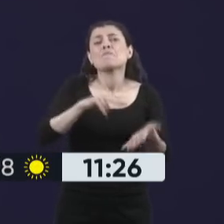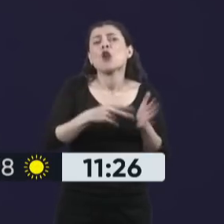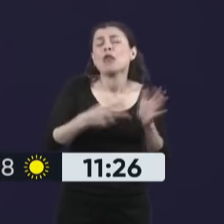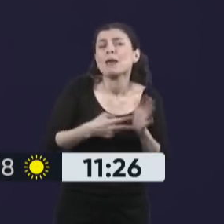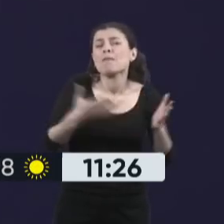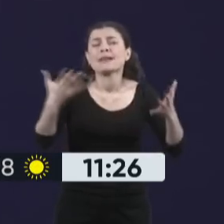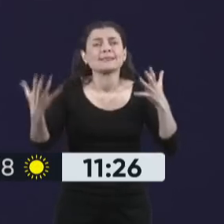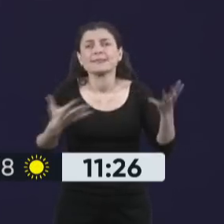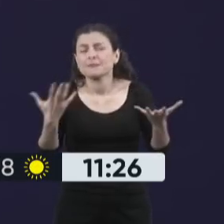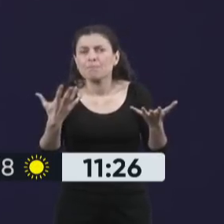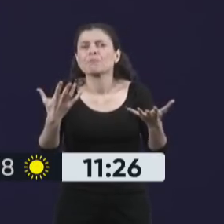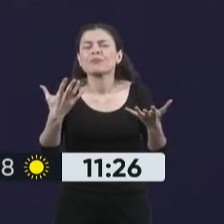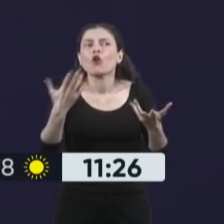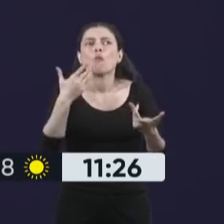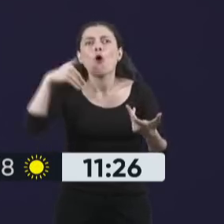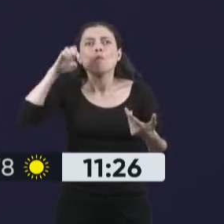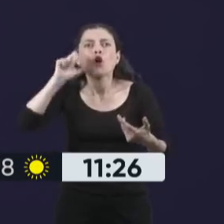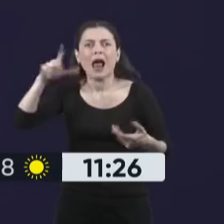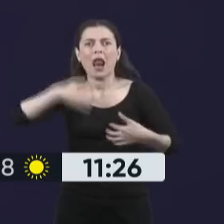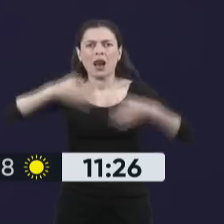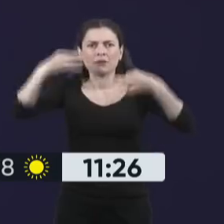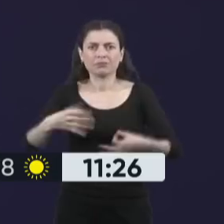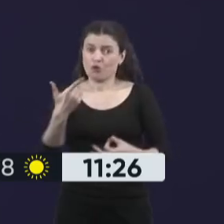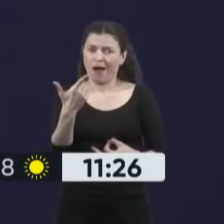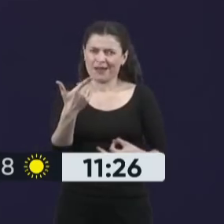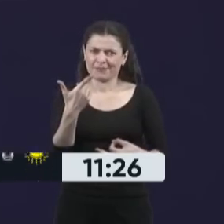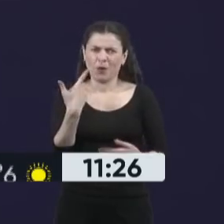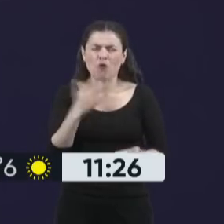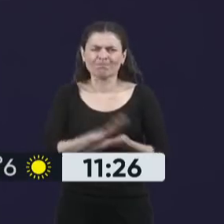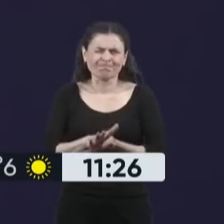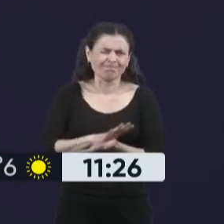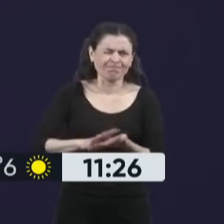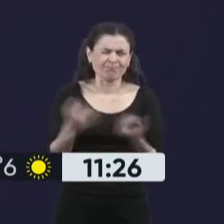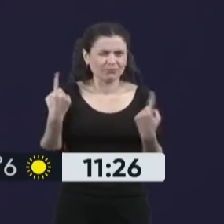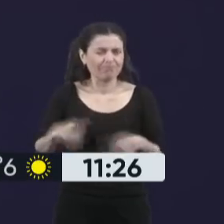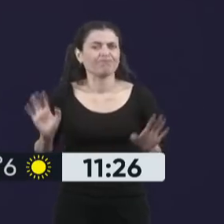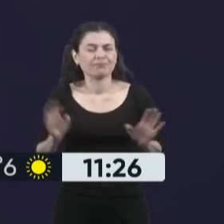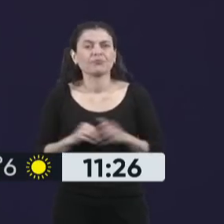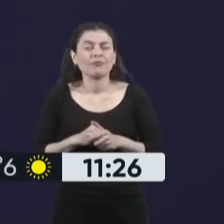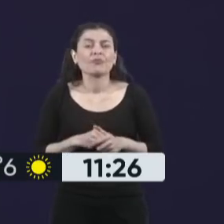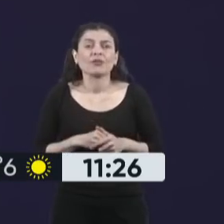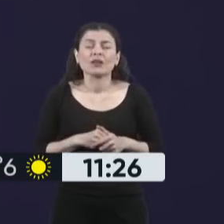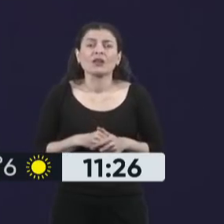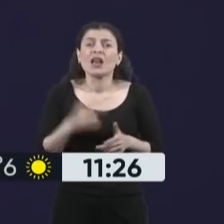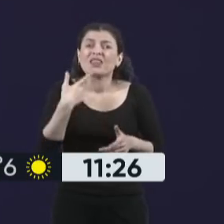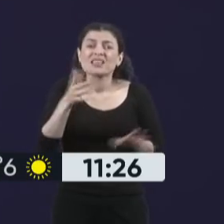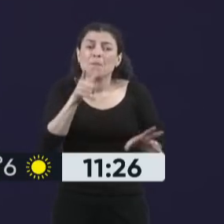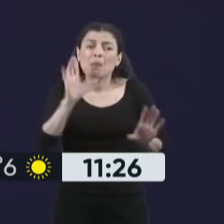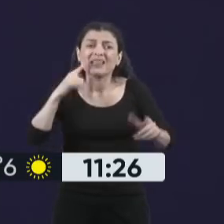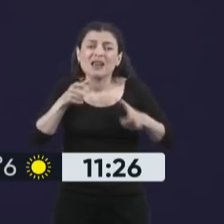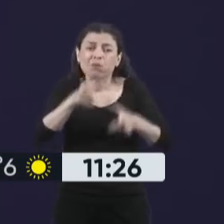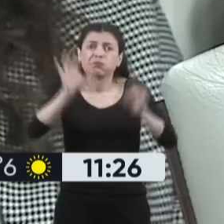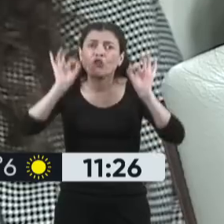sectores determinados problemas morales, es bueno también separar eso. Así que bueno, me parece que está respondida la